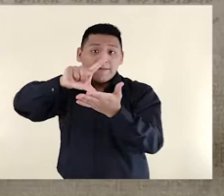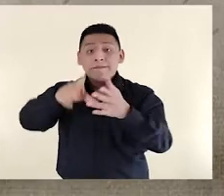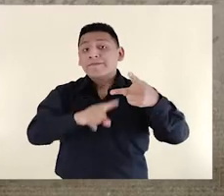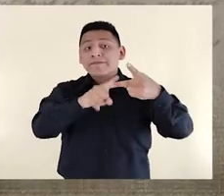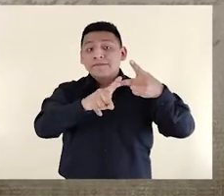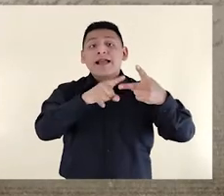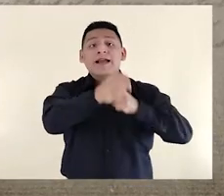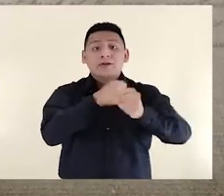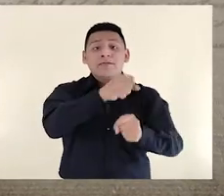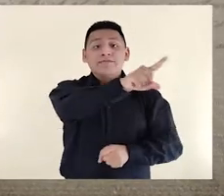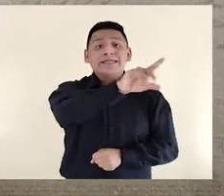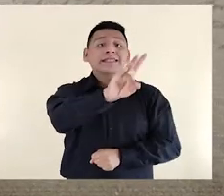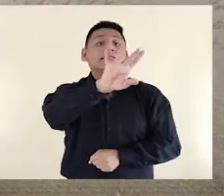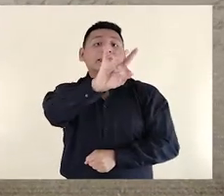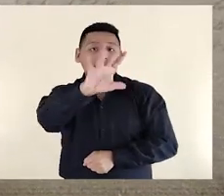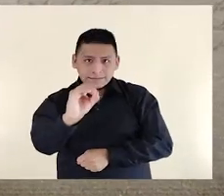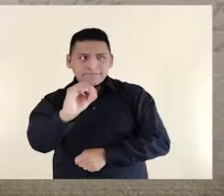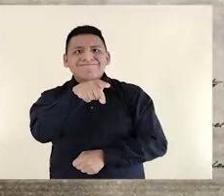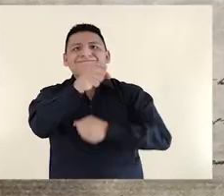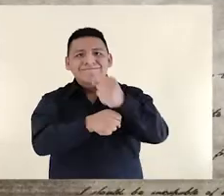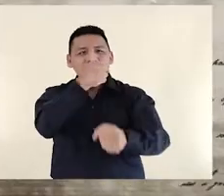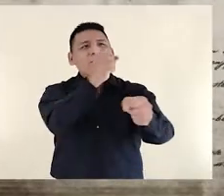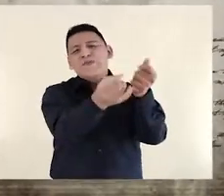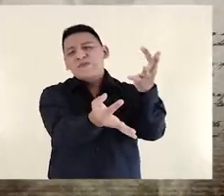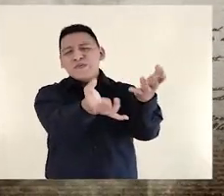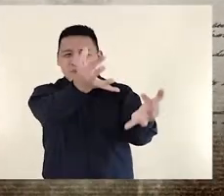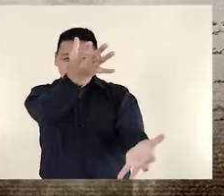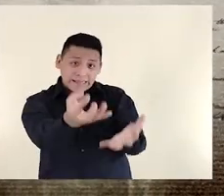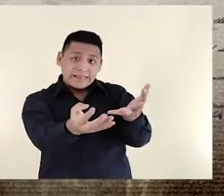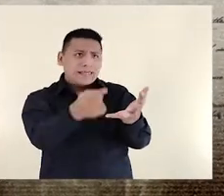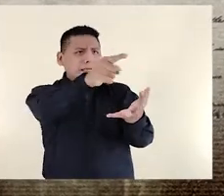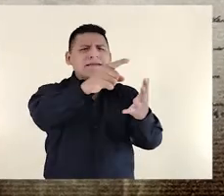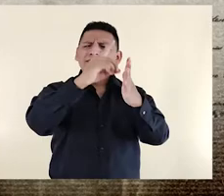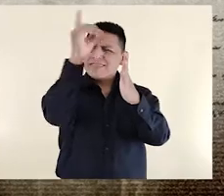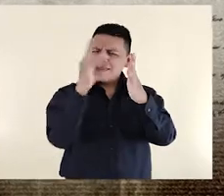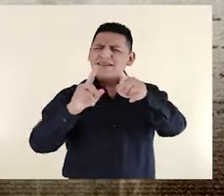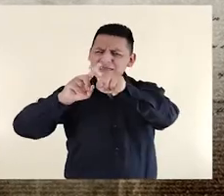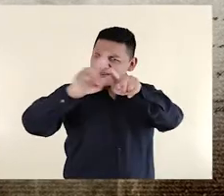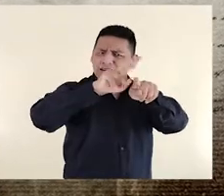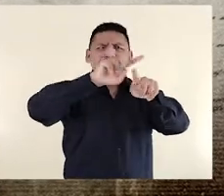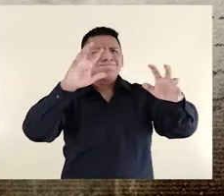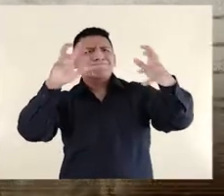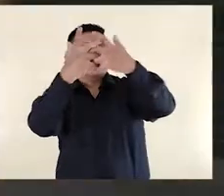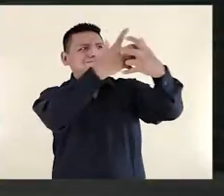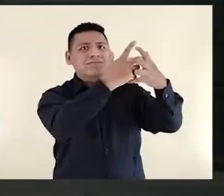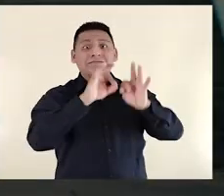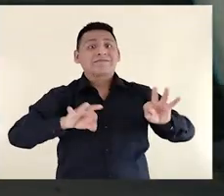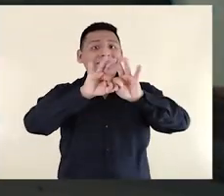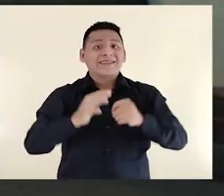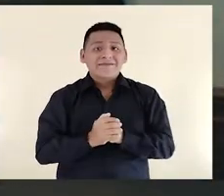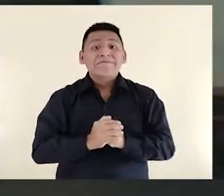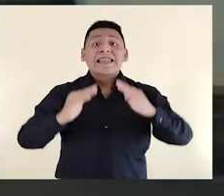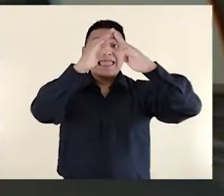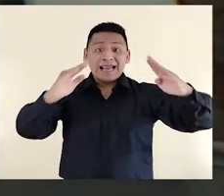y otra después de 1780, año en que se incendió. Es por eso que hay una mezcla de estilos importantes. La